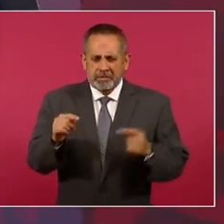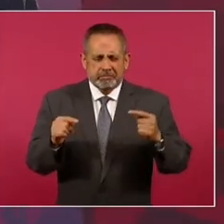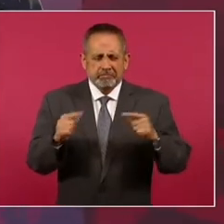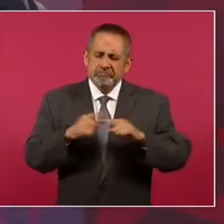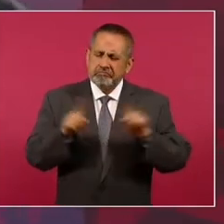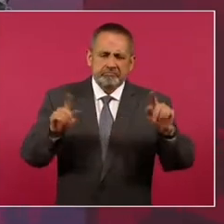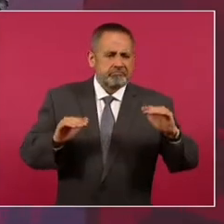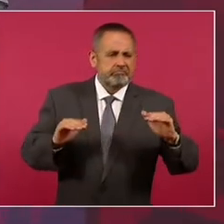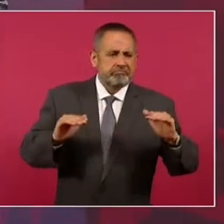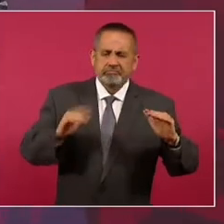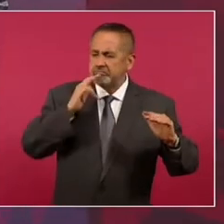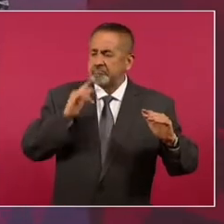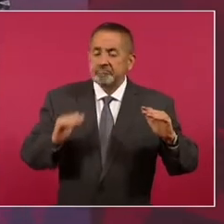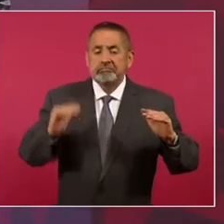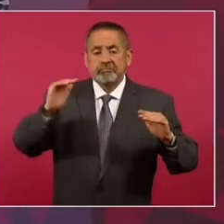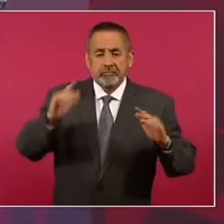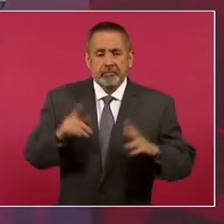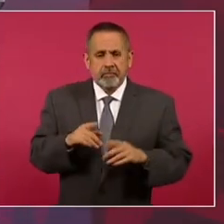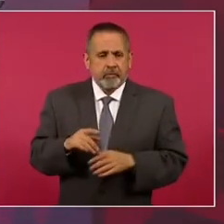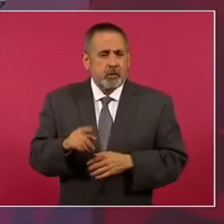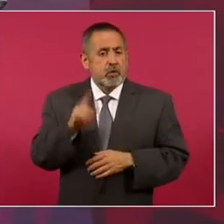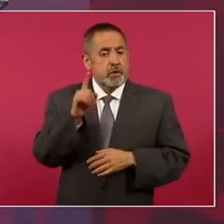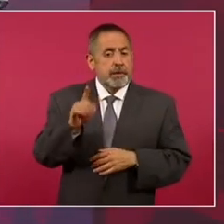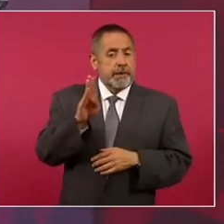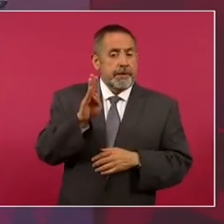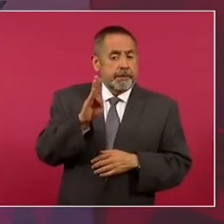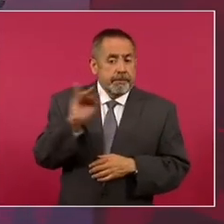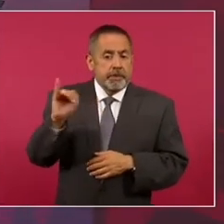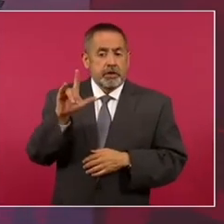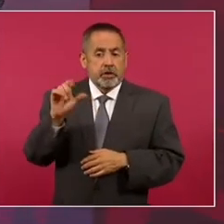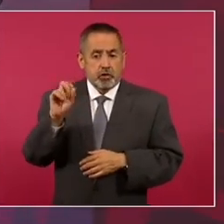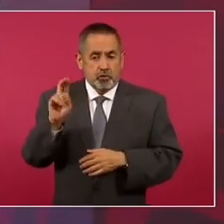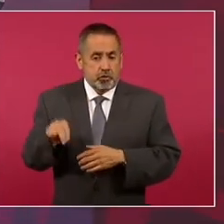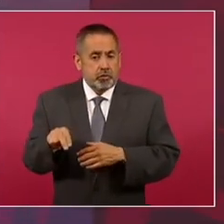diferencia de 1 billón.